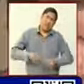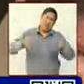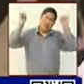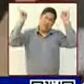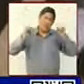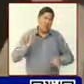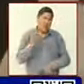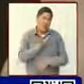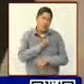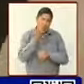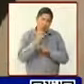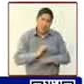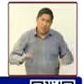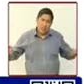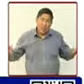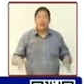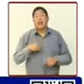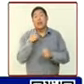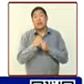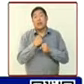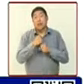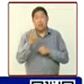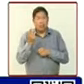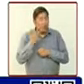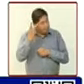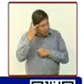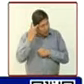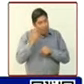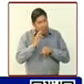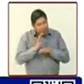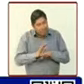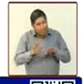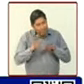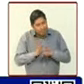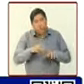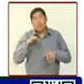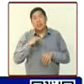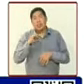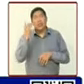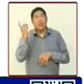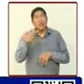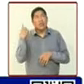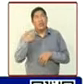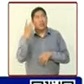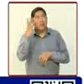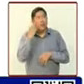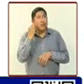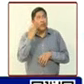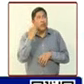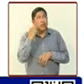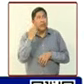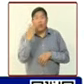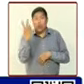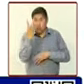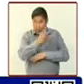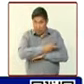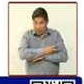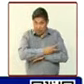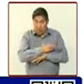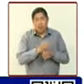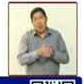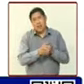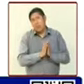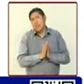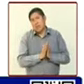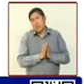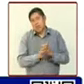independencia en nuestros niños? Es también la labor de los padres de familia, ir ambientándolos. Yo siempre tengo la experiencia, los dos primeros días a veces se pide,